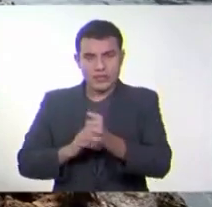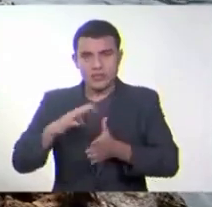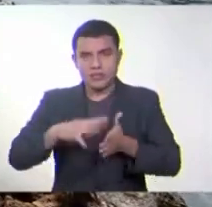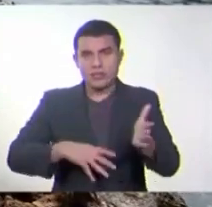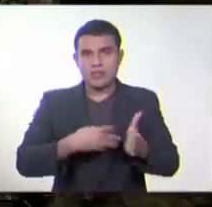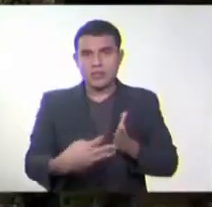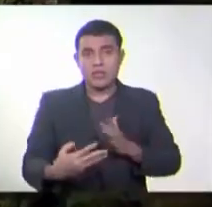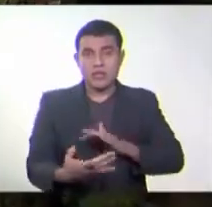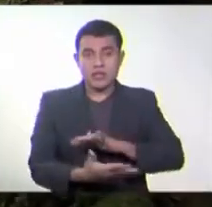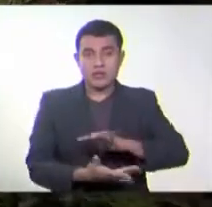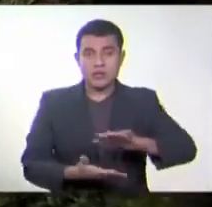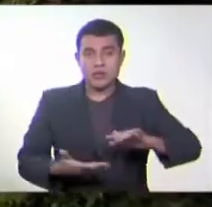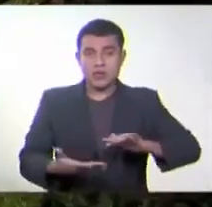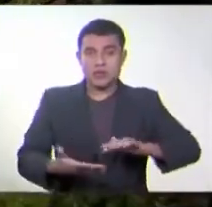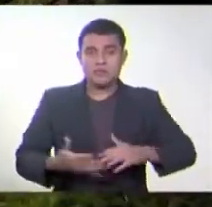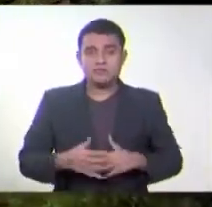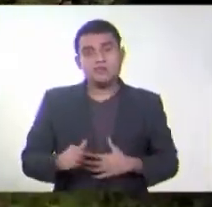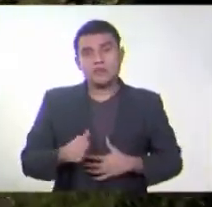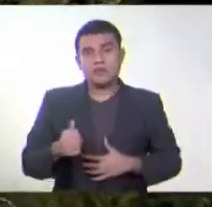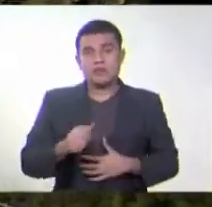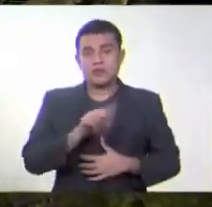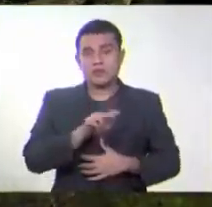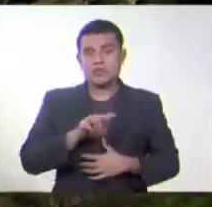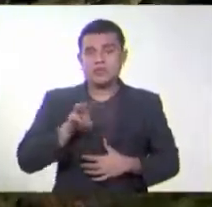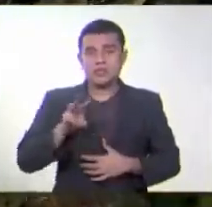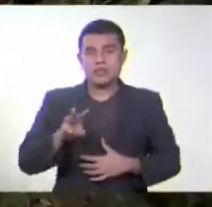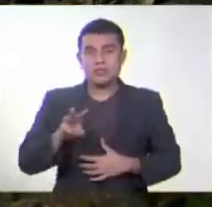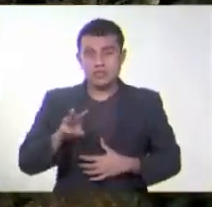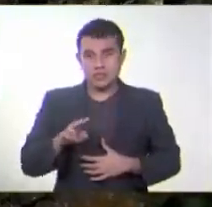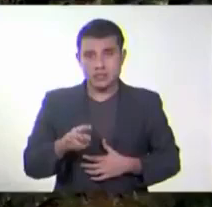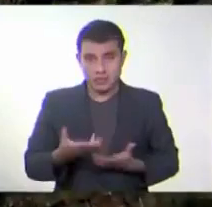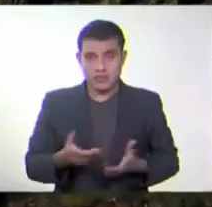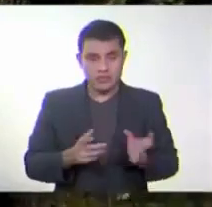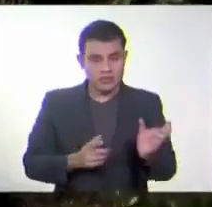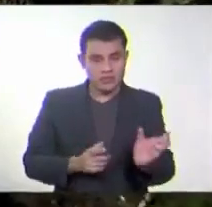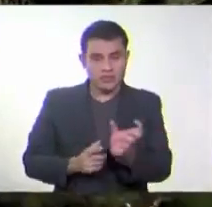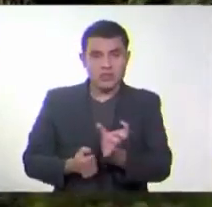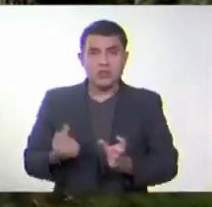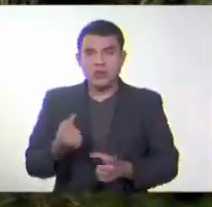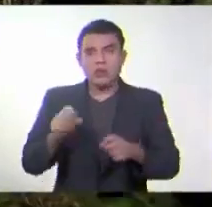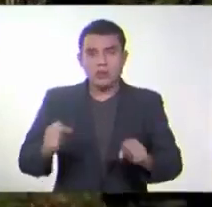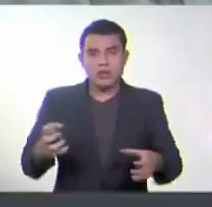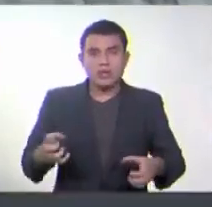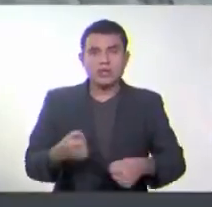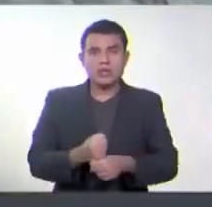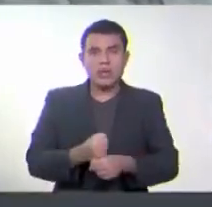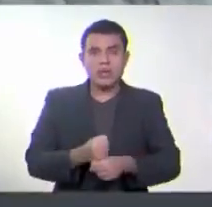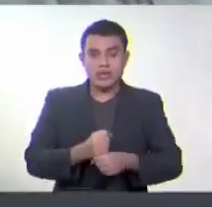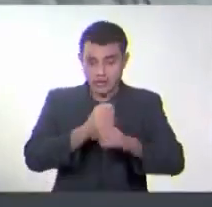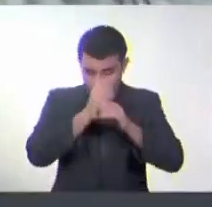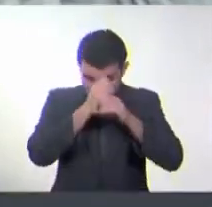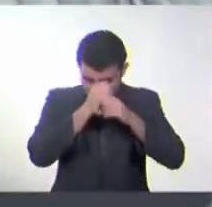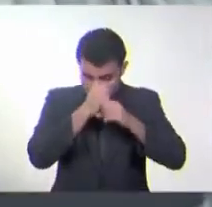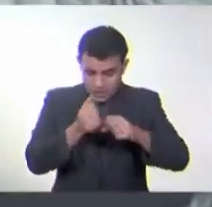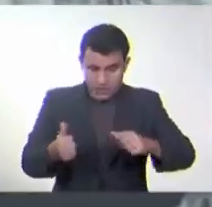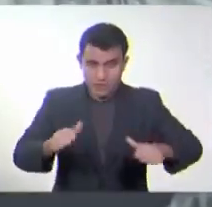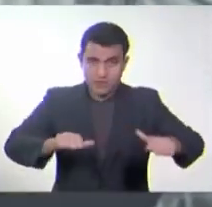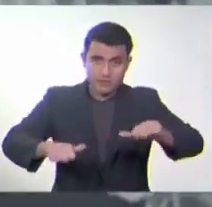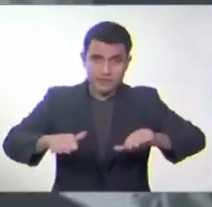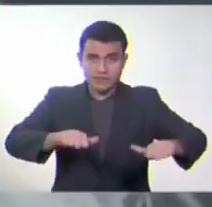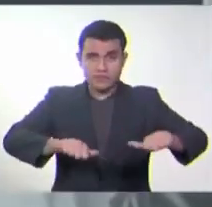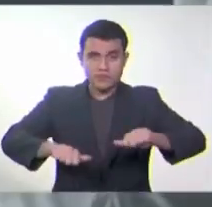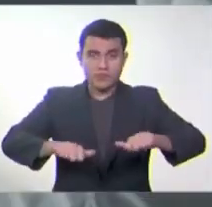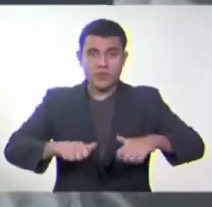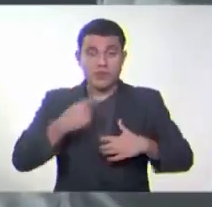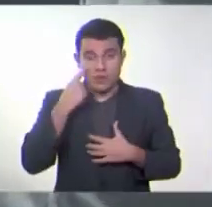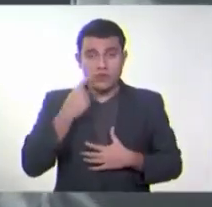natural, los siguientes 23 elementos solo han podido sintetizarse en el laboratorio? Sin embargo,